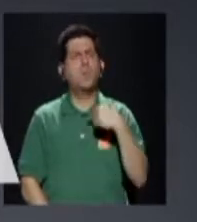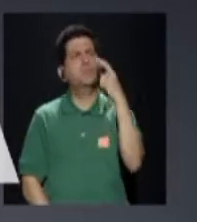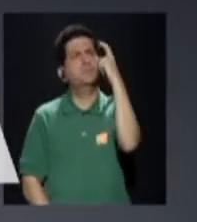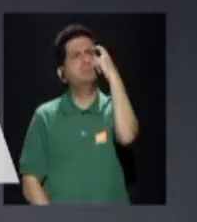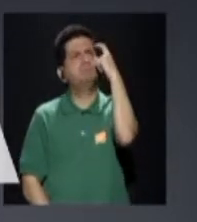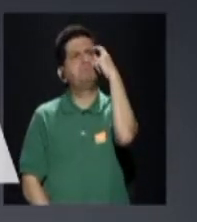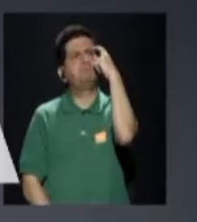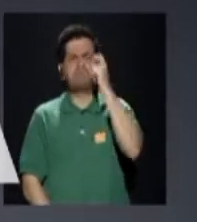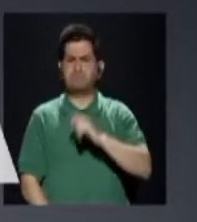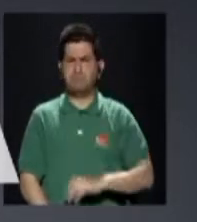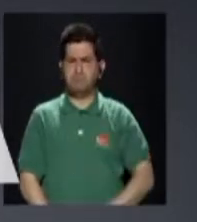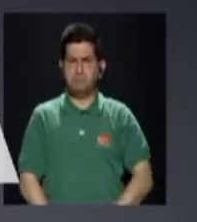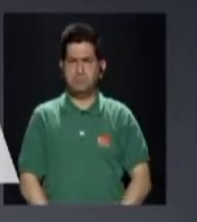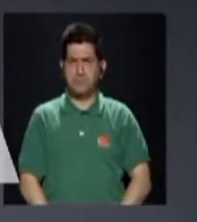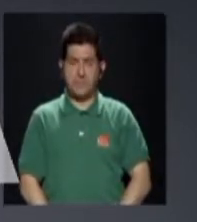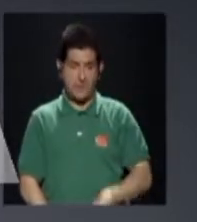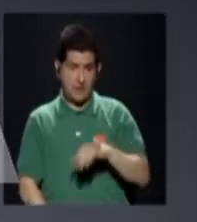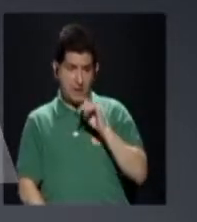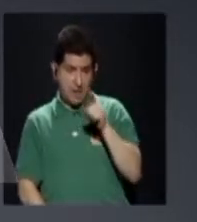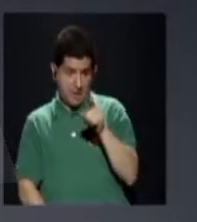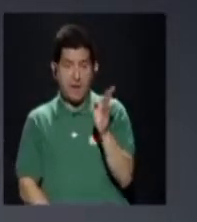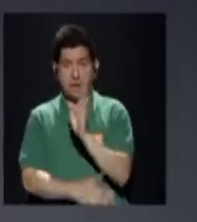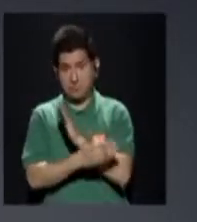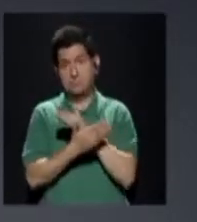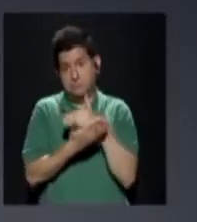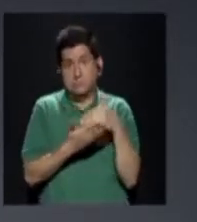pensar que él es en parte